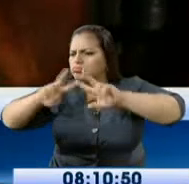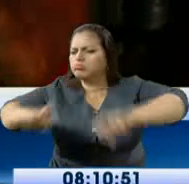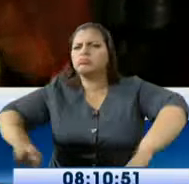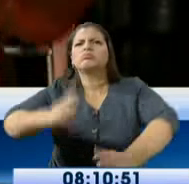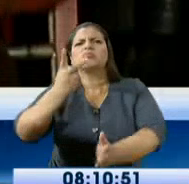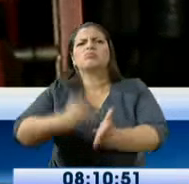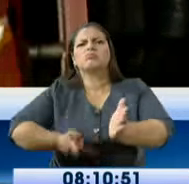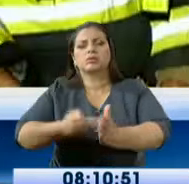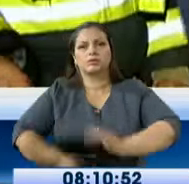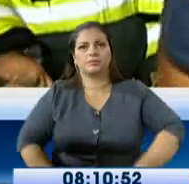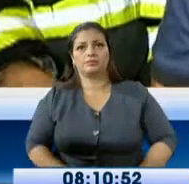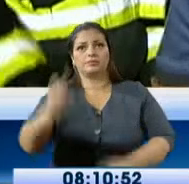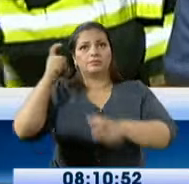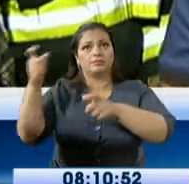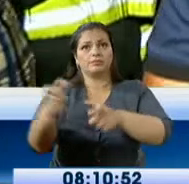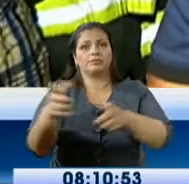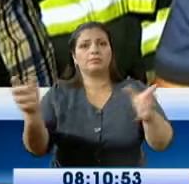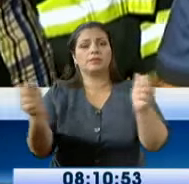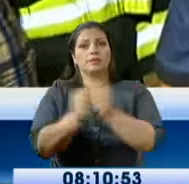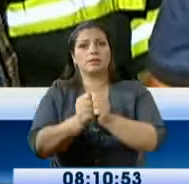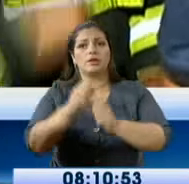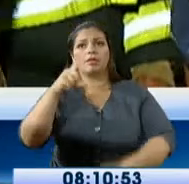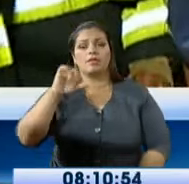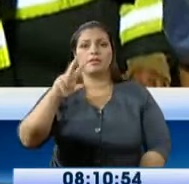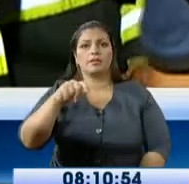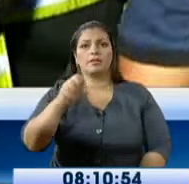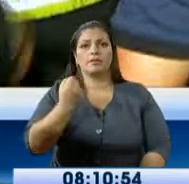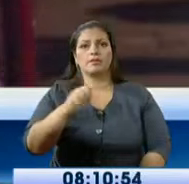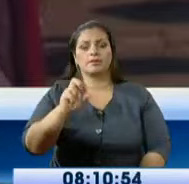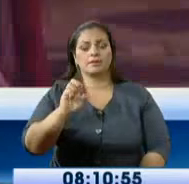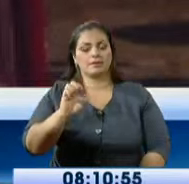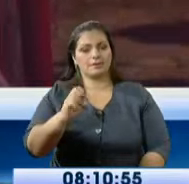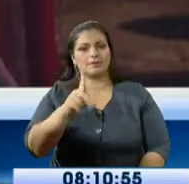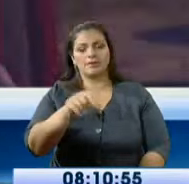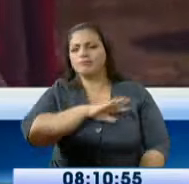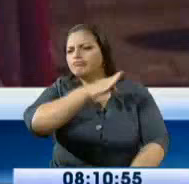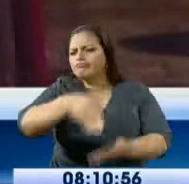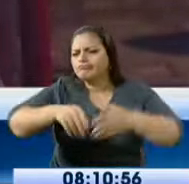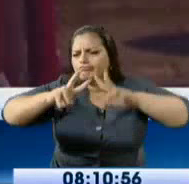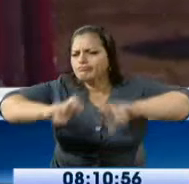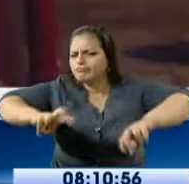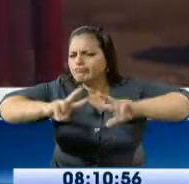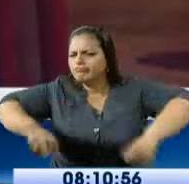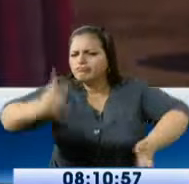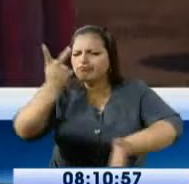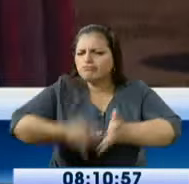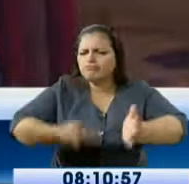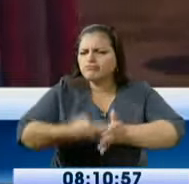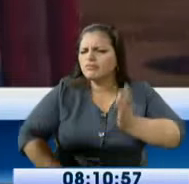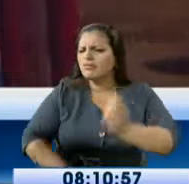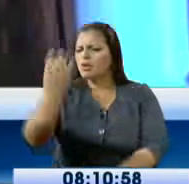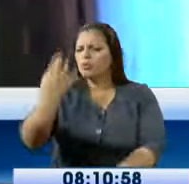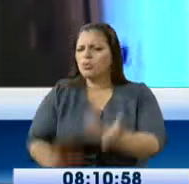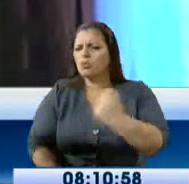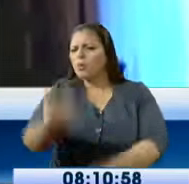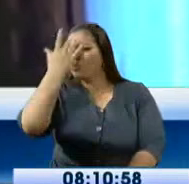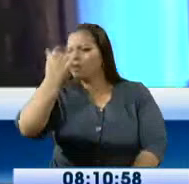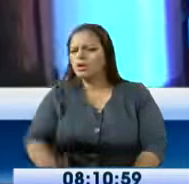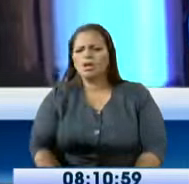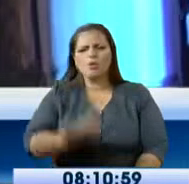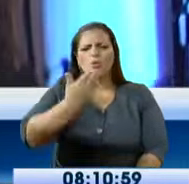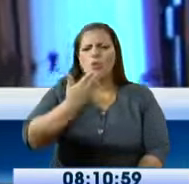DINASET y Fiscalía acudieron al lugar para juntar información sobre lo sucedido la tarde de este jueves. No